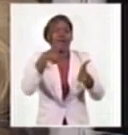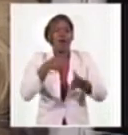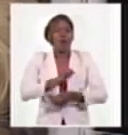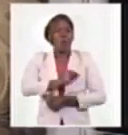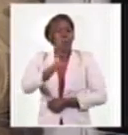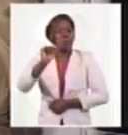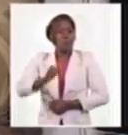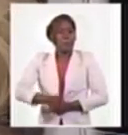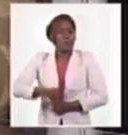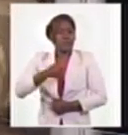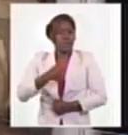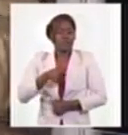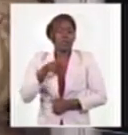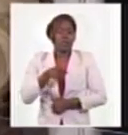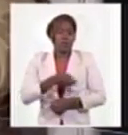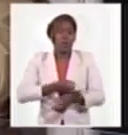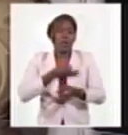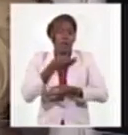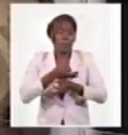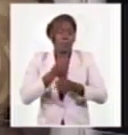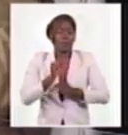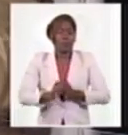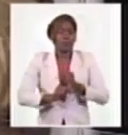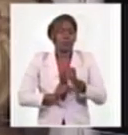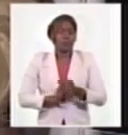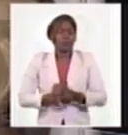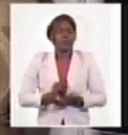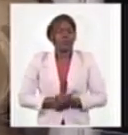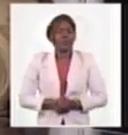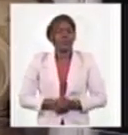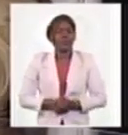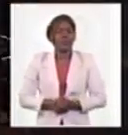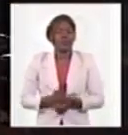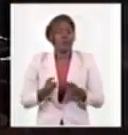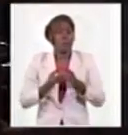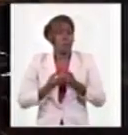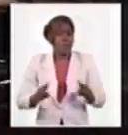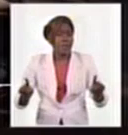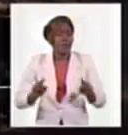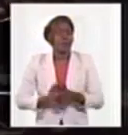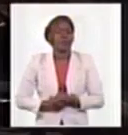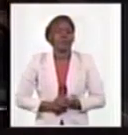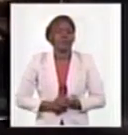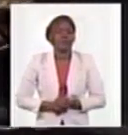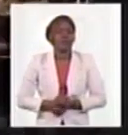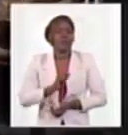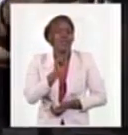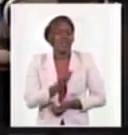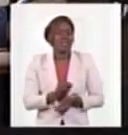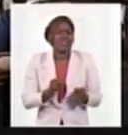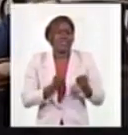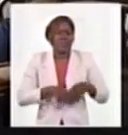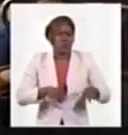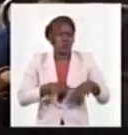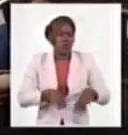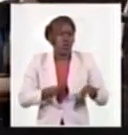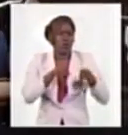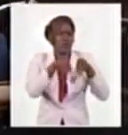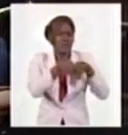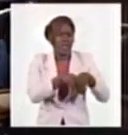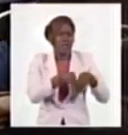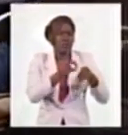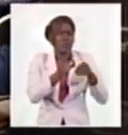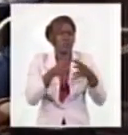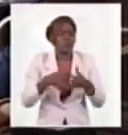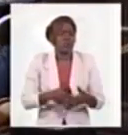los políticos. Uniendo esto con lo anterior, con ese telón de fondo de profundas crisis que están viviendo los Estados Unidos, lo que quería era